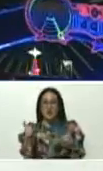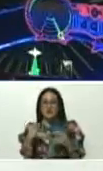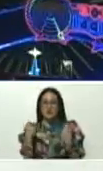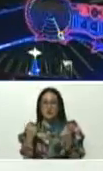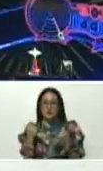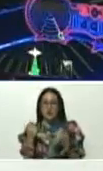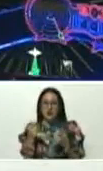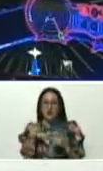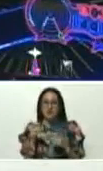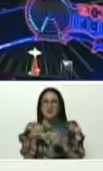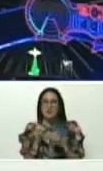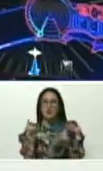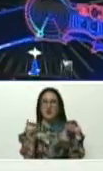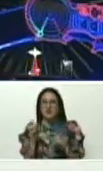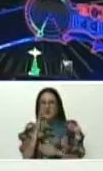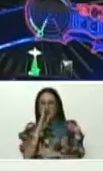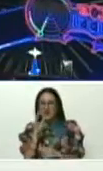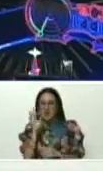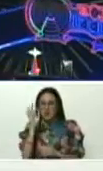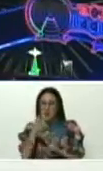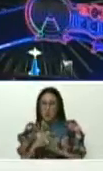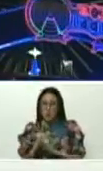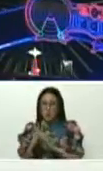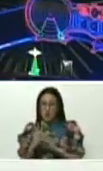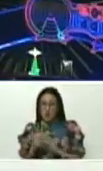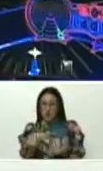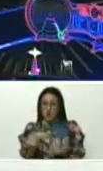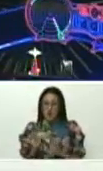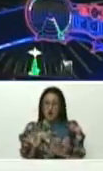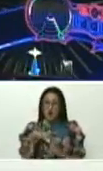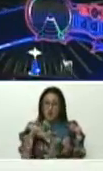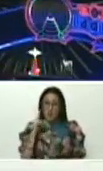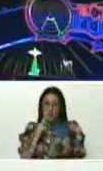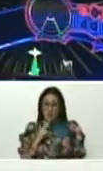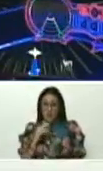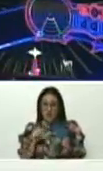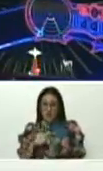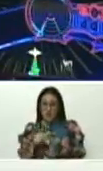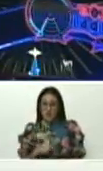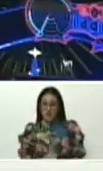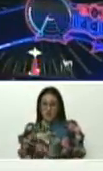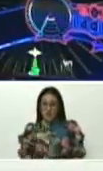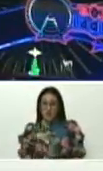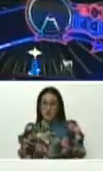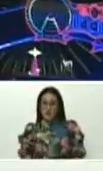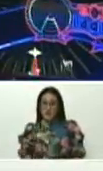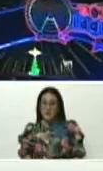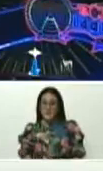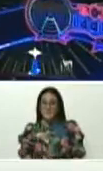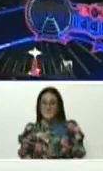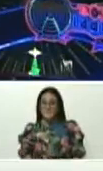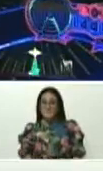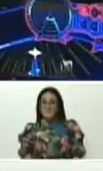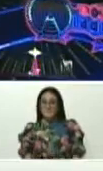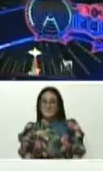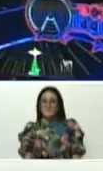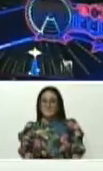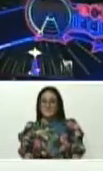democracia directa, consejos comunales. Ah, no, él es bolivariano. Salió Conflay con